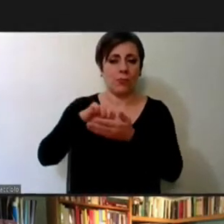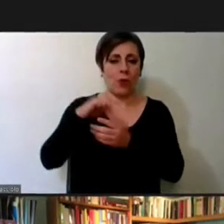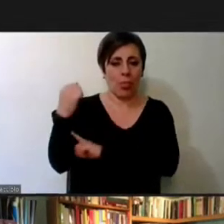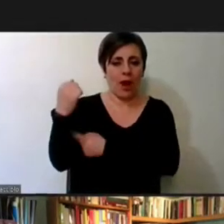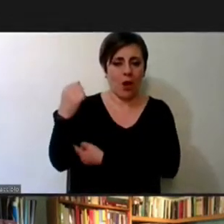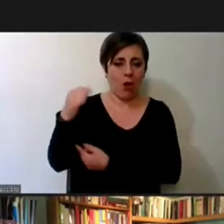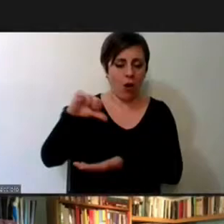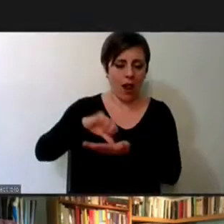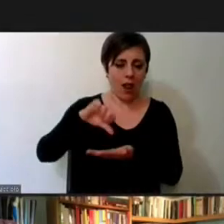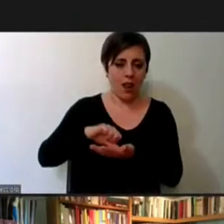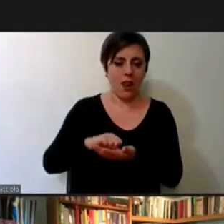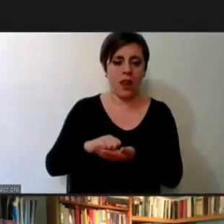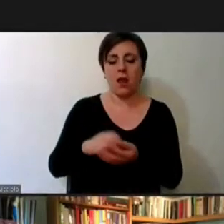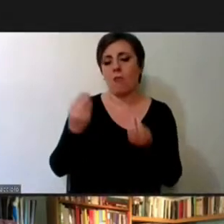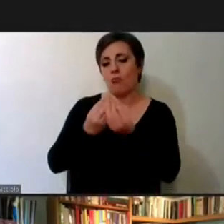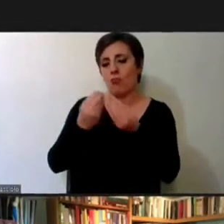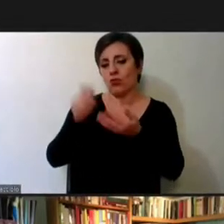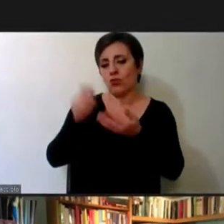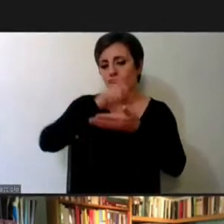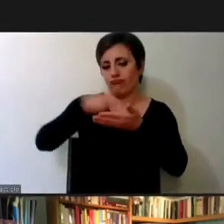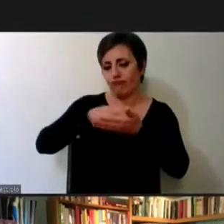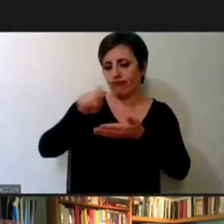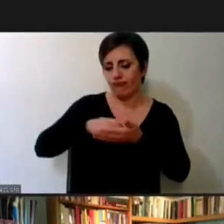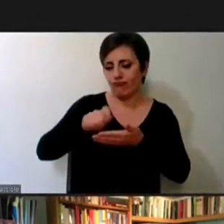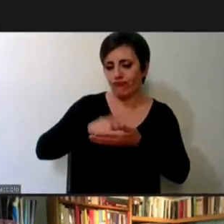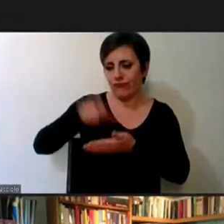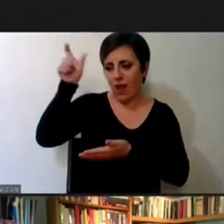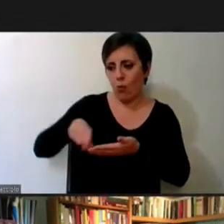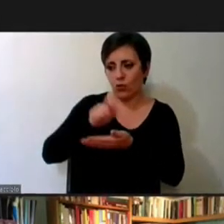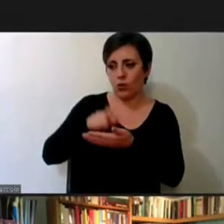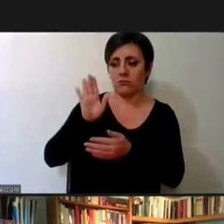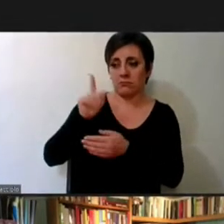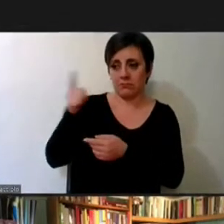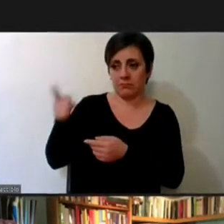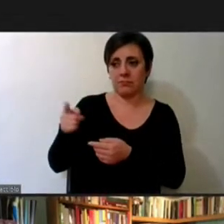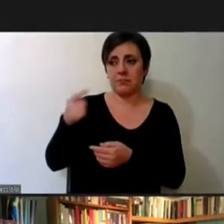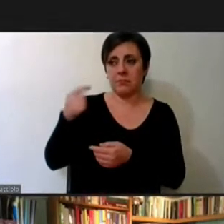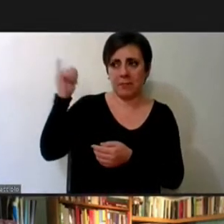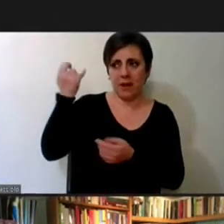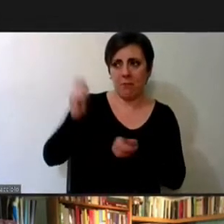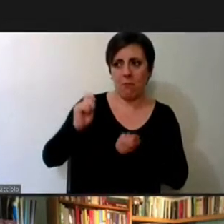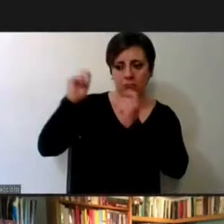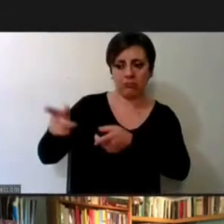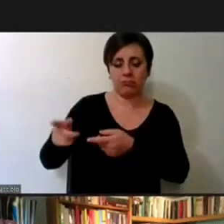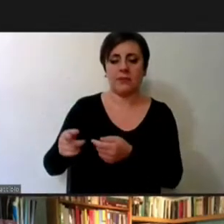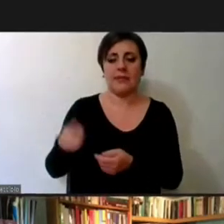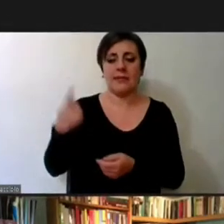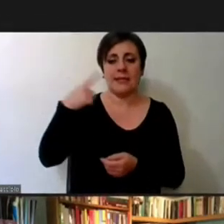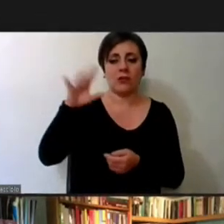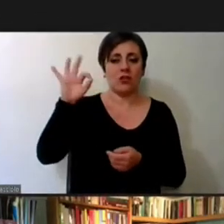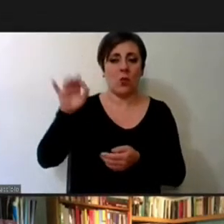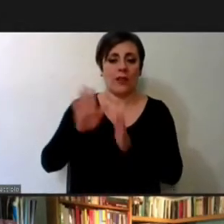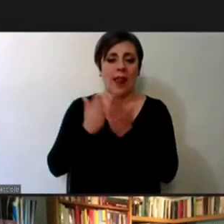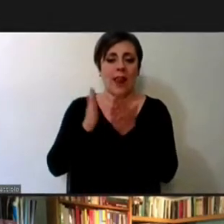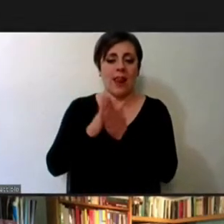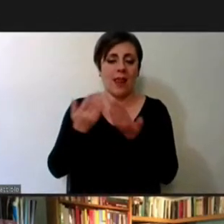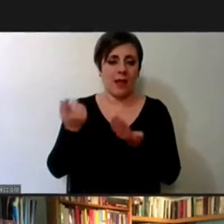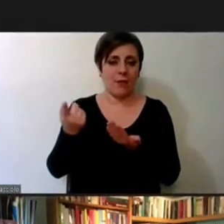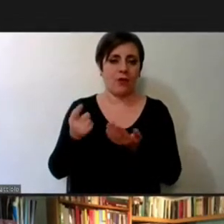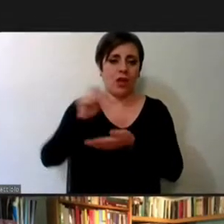además autor de numerosas monografías, por lo que ha obtenido distintos premios y reconocimientos y más de 150 libros colectivos y